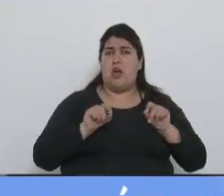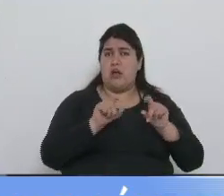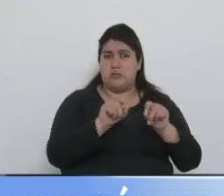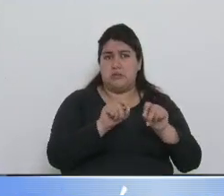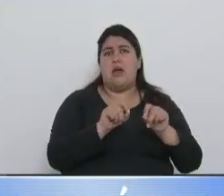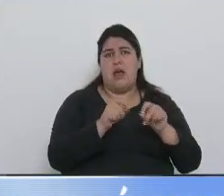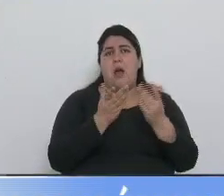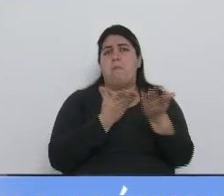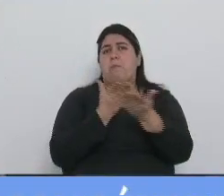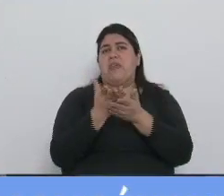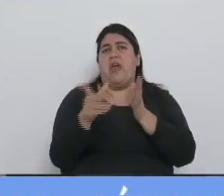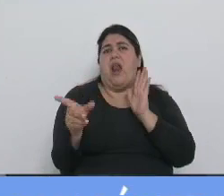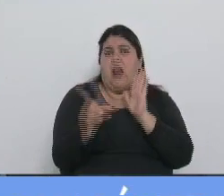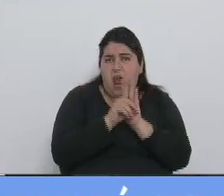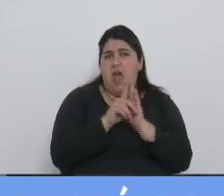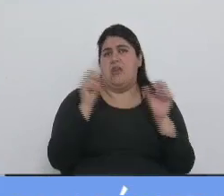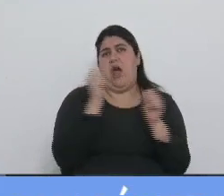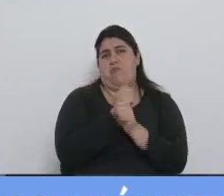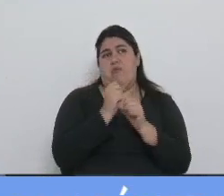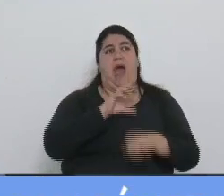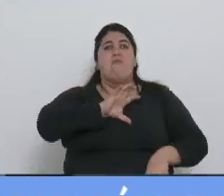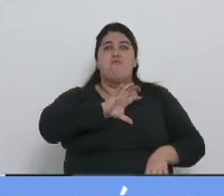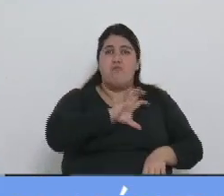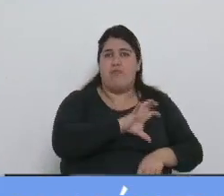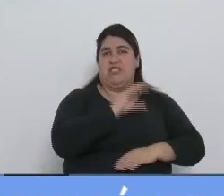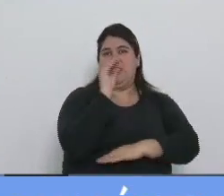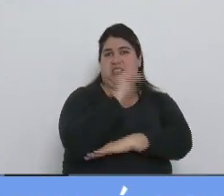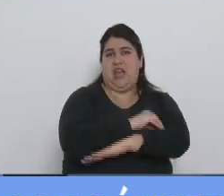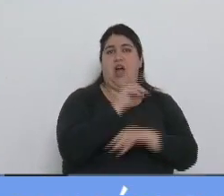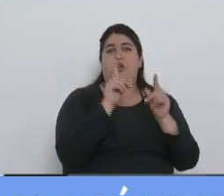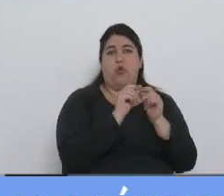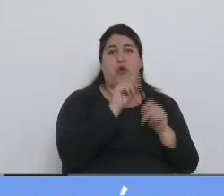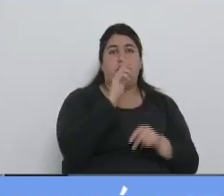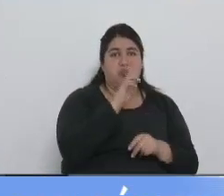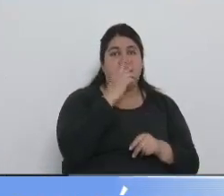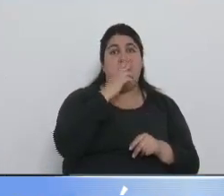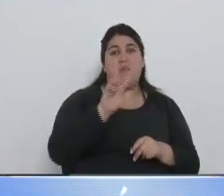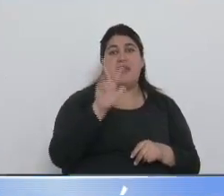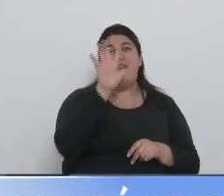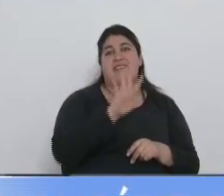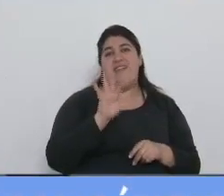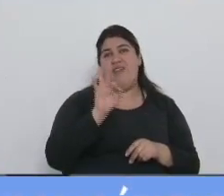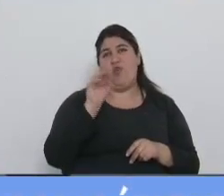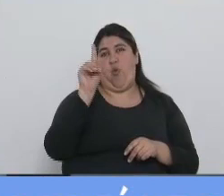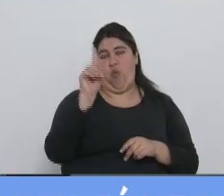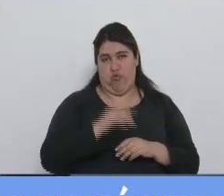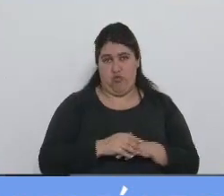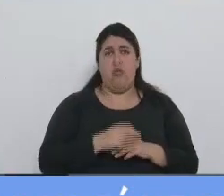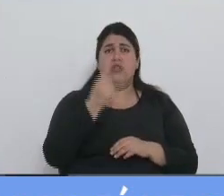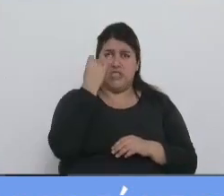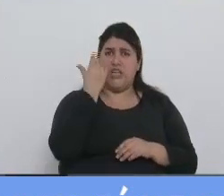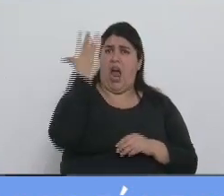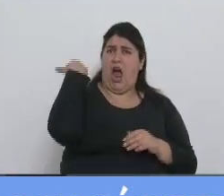la reglamentación de la ley provincial número 3501, que fue